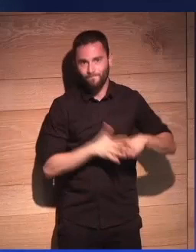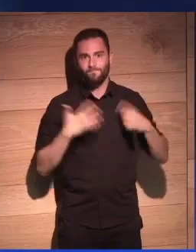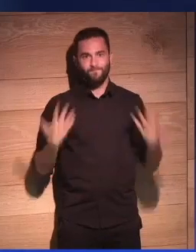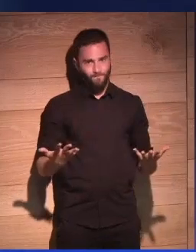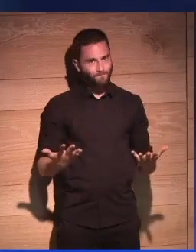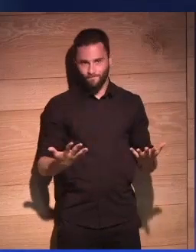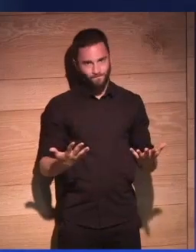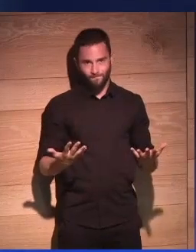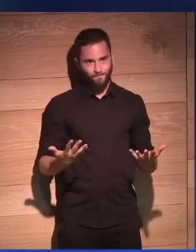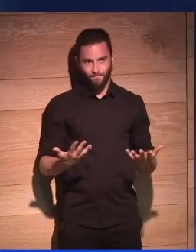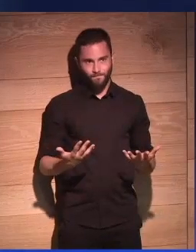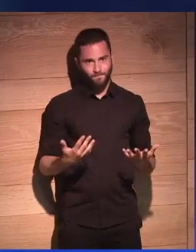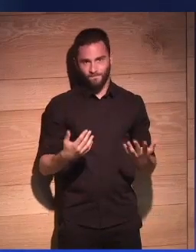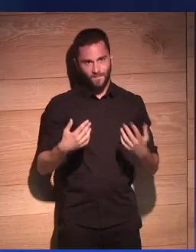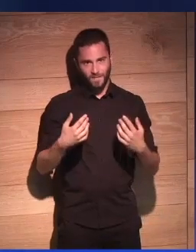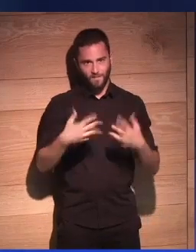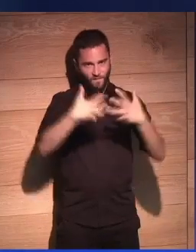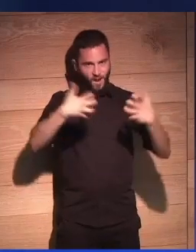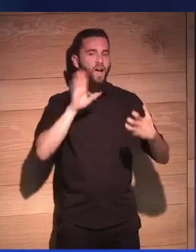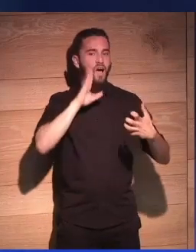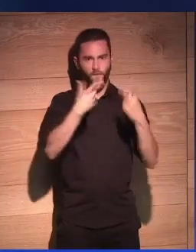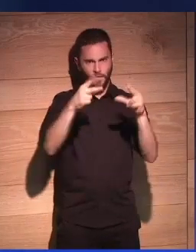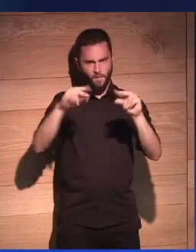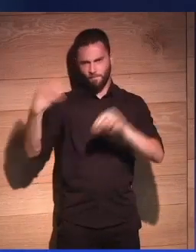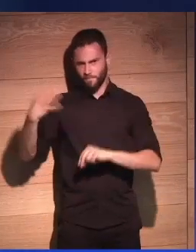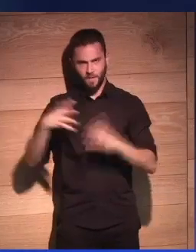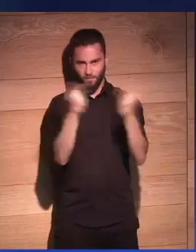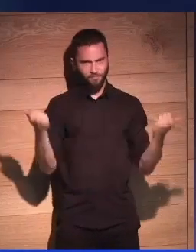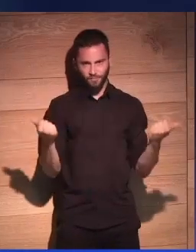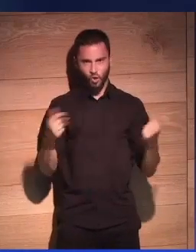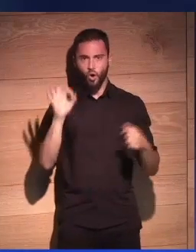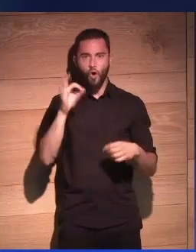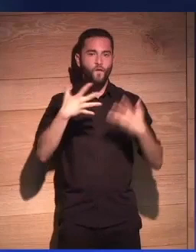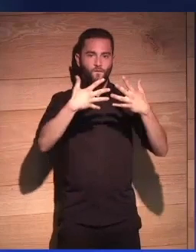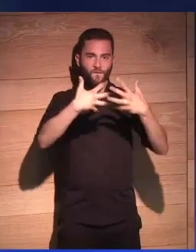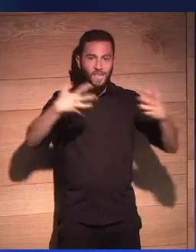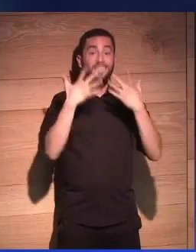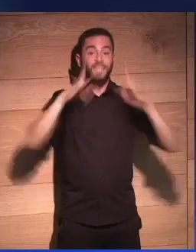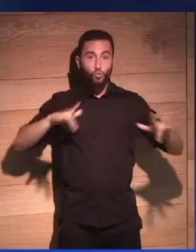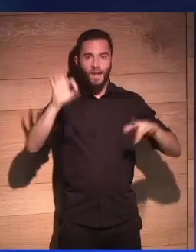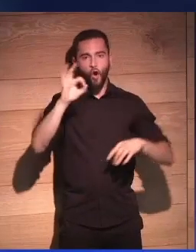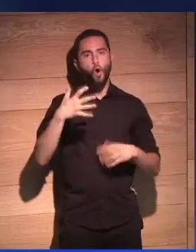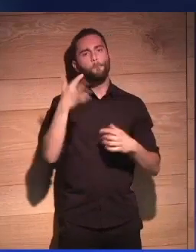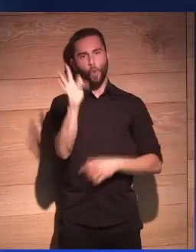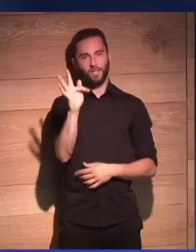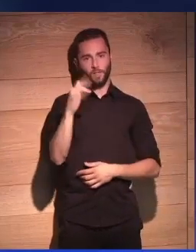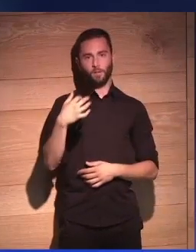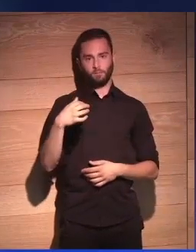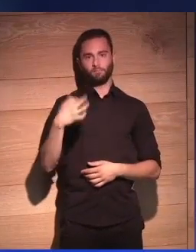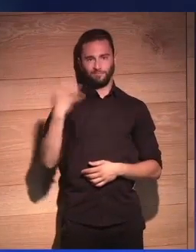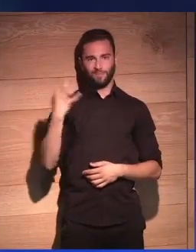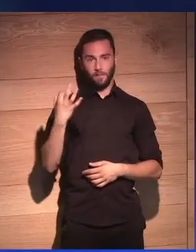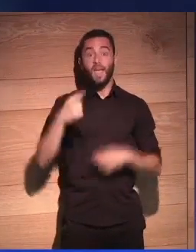hay que acabar con estas frases y buscar frases más o neutras o más positivas, que reflejan, de hecho,